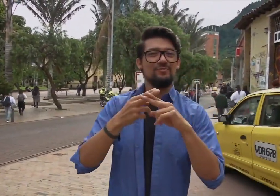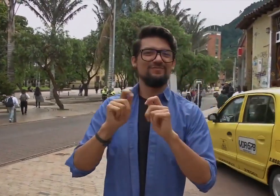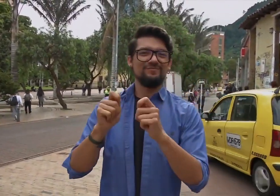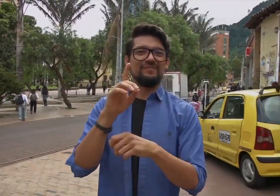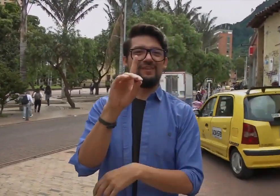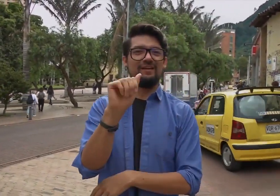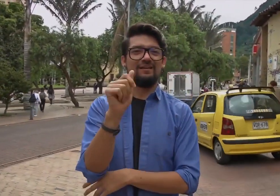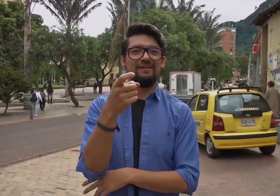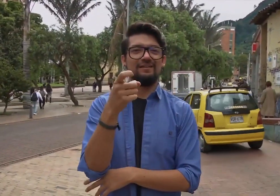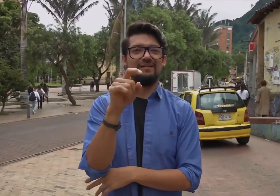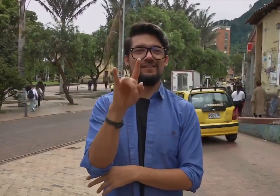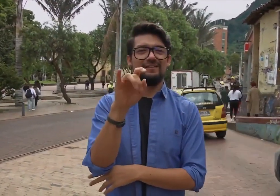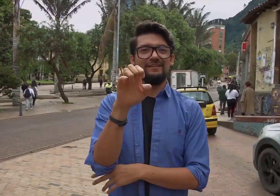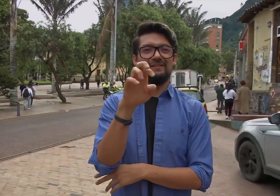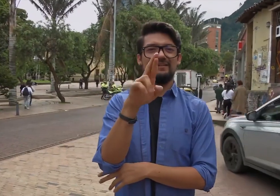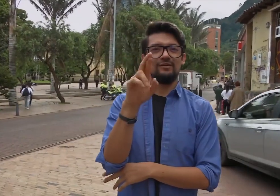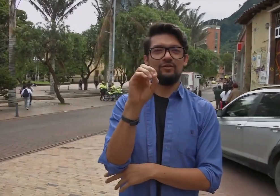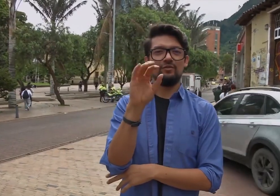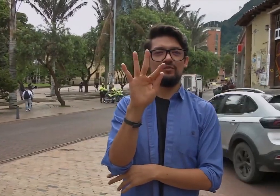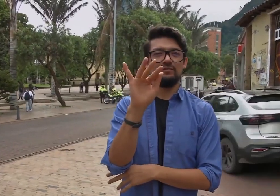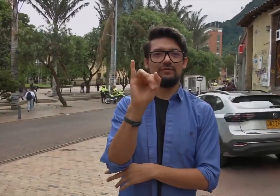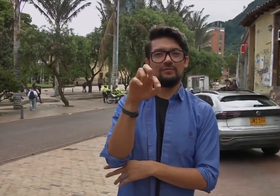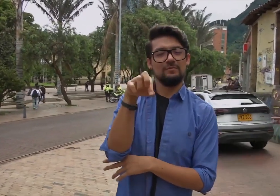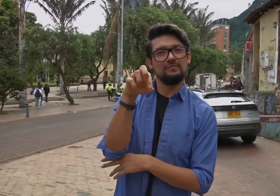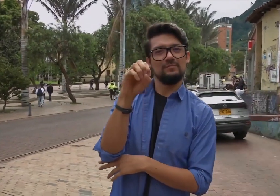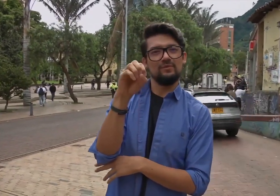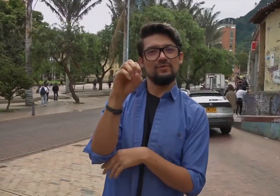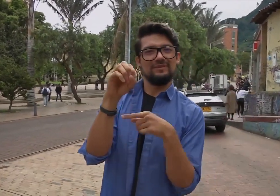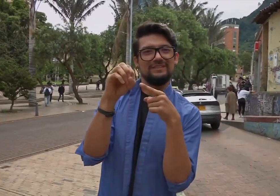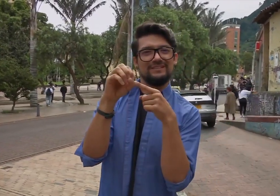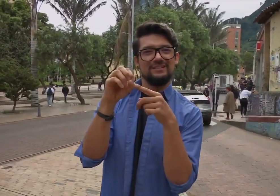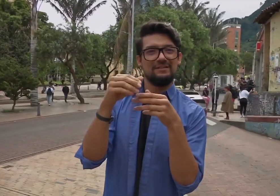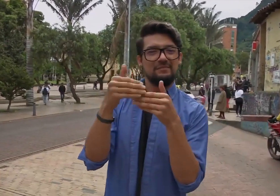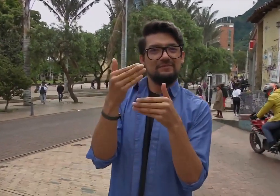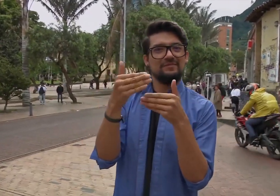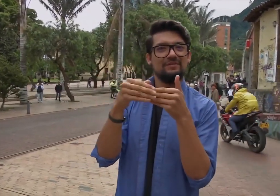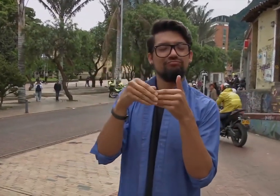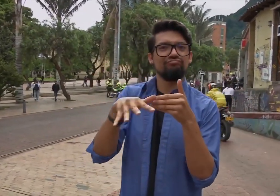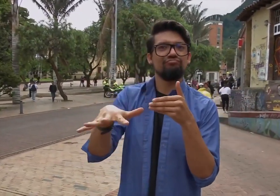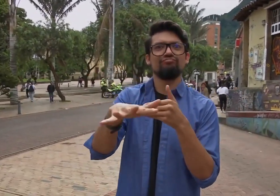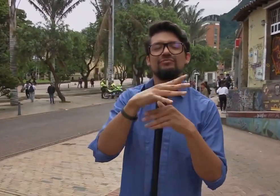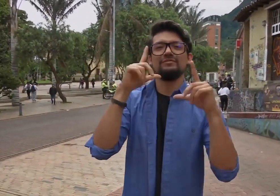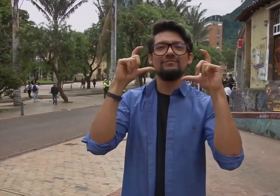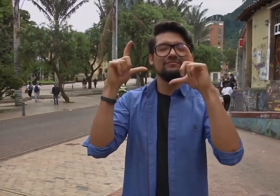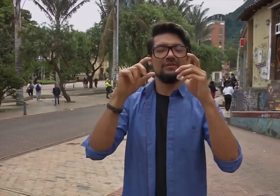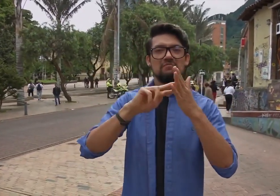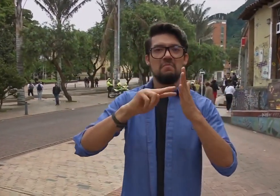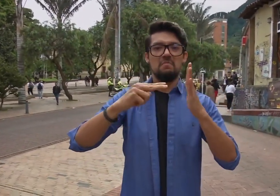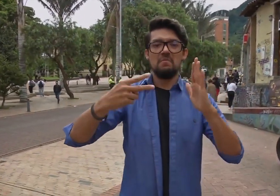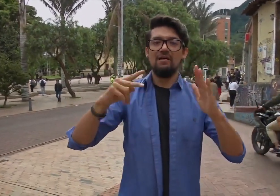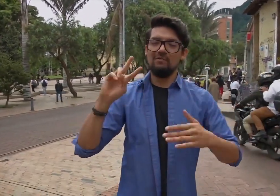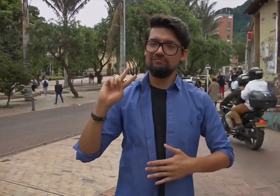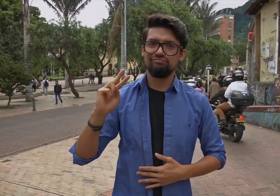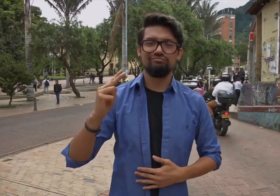Ese mismo día también se liberó la patente del daguerrotipo, dando lugar al desarrollo de la fotografía.